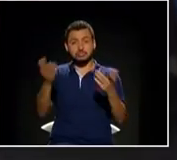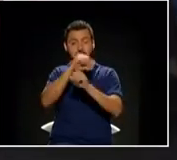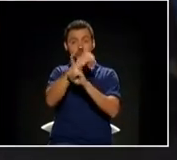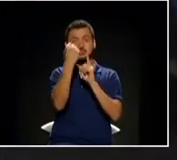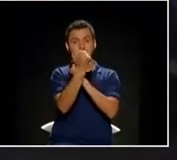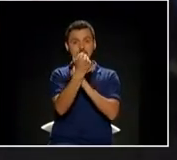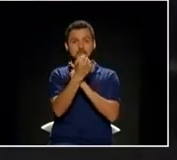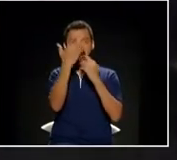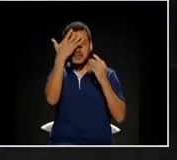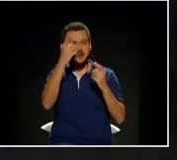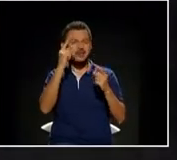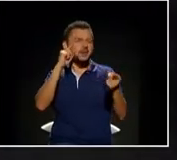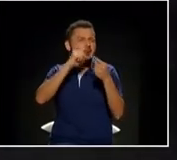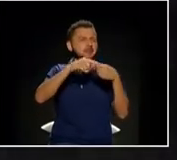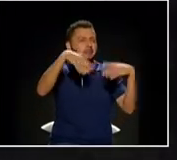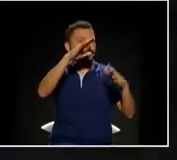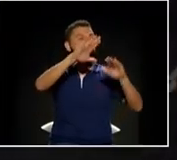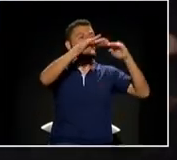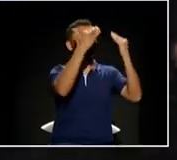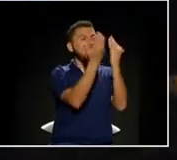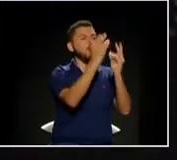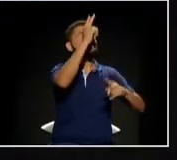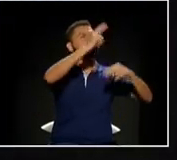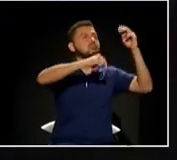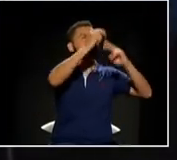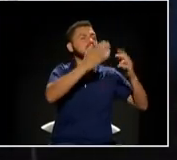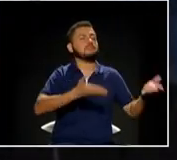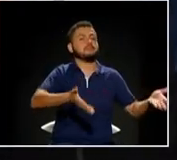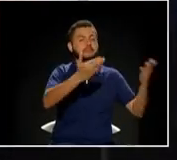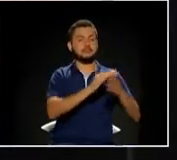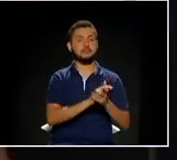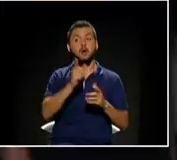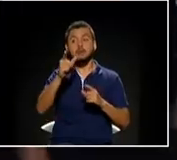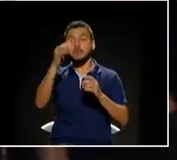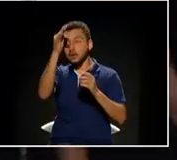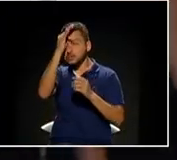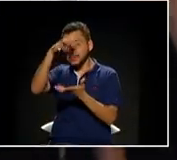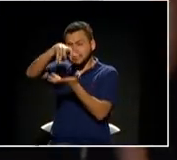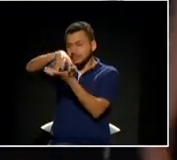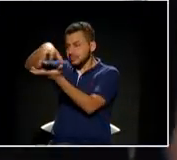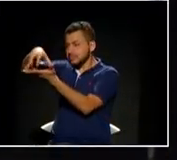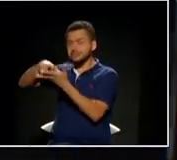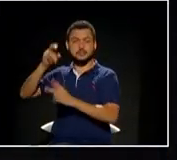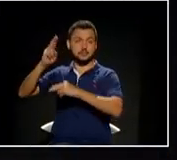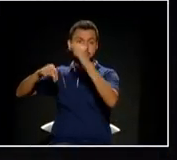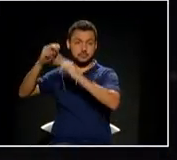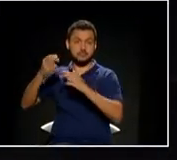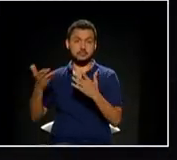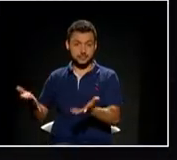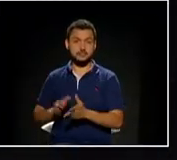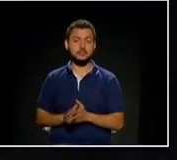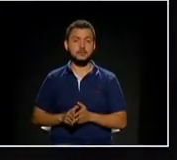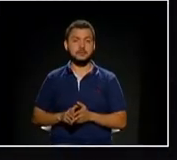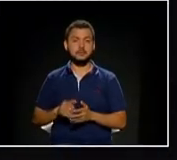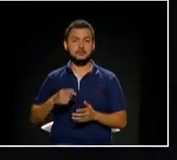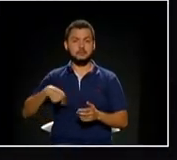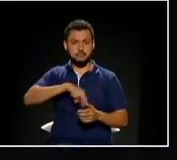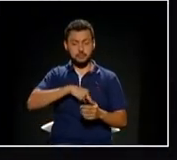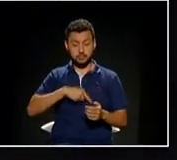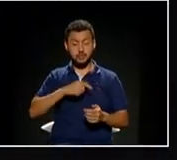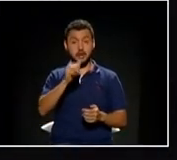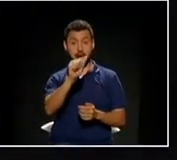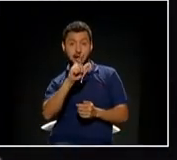dedicado de hospitales no va a desarrollar urbana y urbanísticamente a medellín y nosotros entendemos que si logramos rápidamente la reducción de las obligaciones urbanísticas